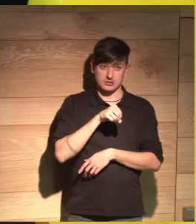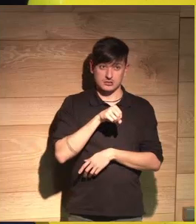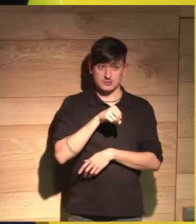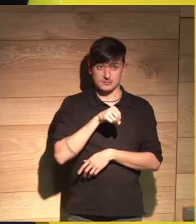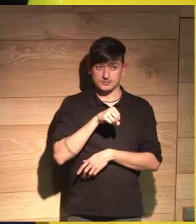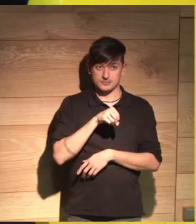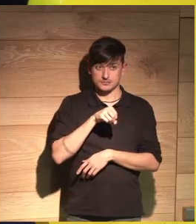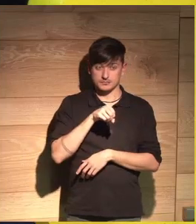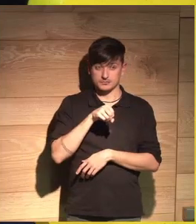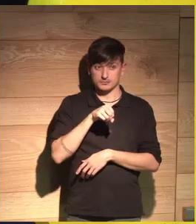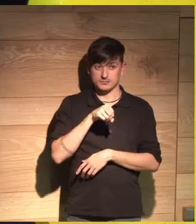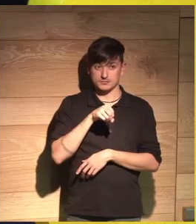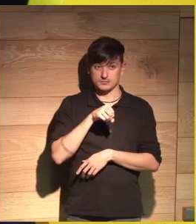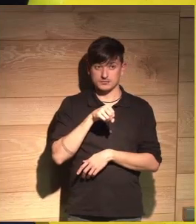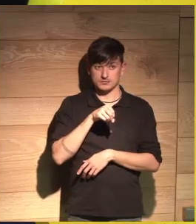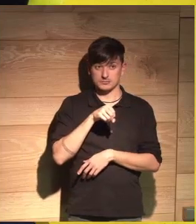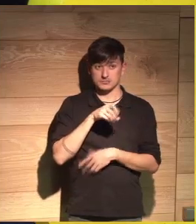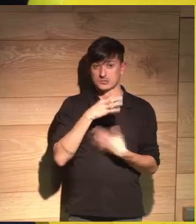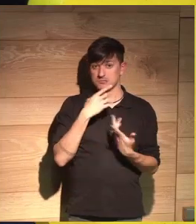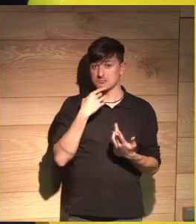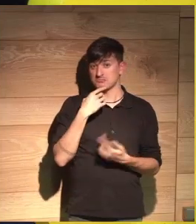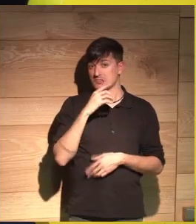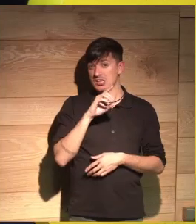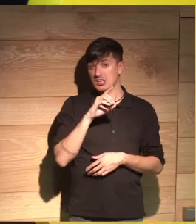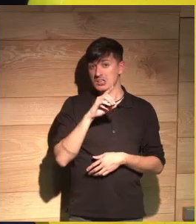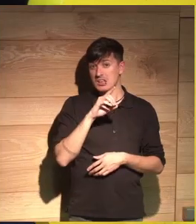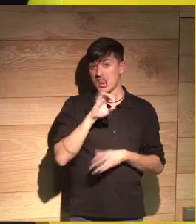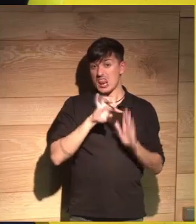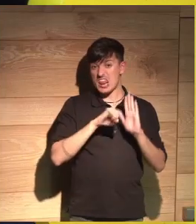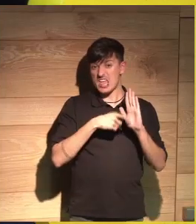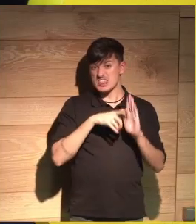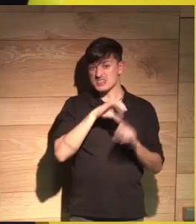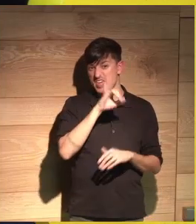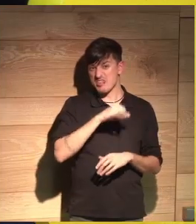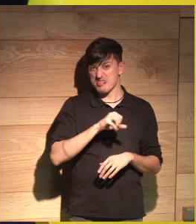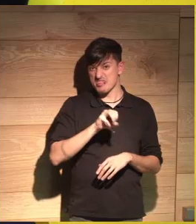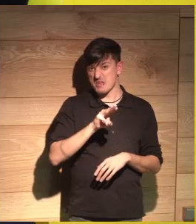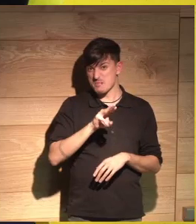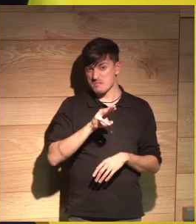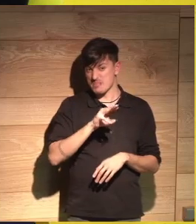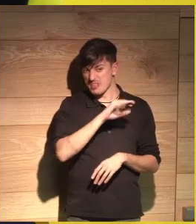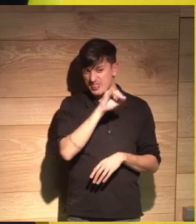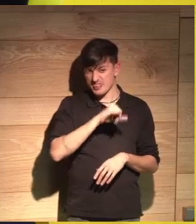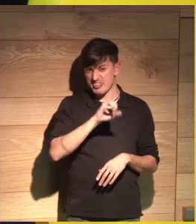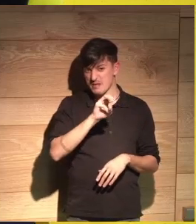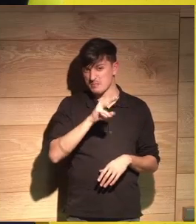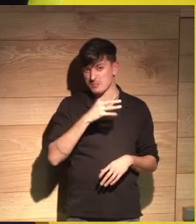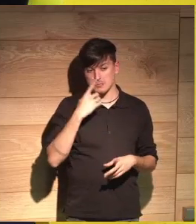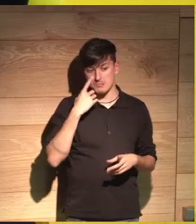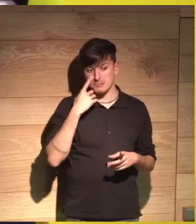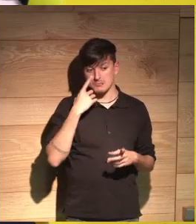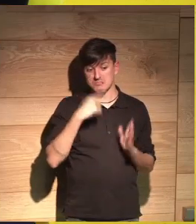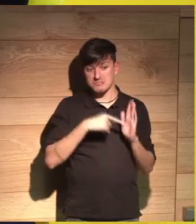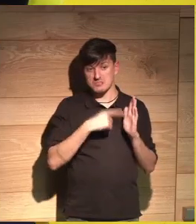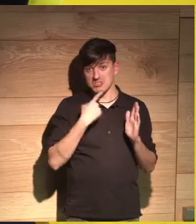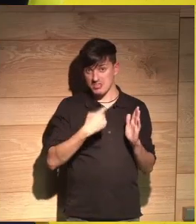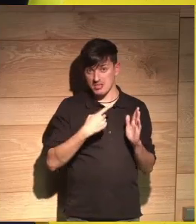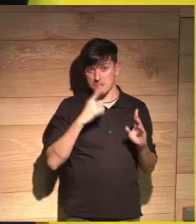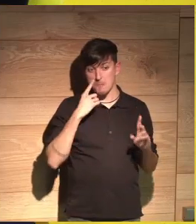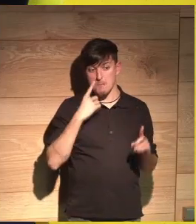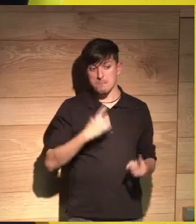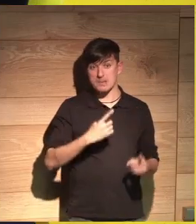e la ley disip va a ser válida o va a ser por la primera vez en la historia nos diez mil